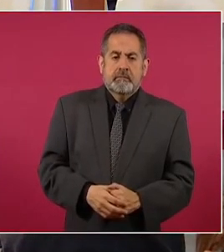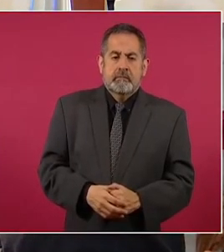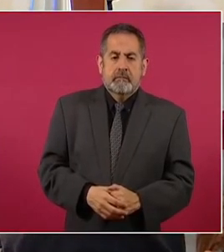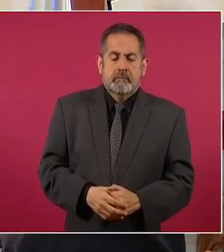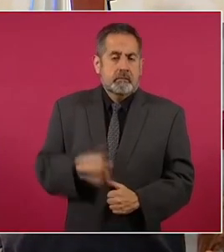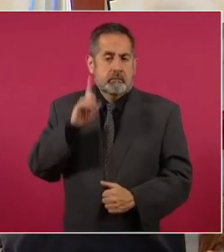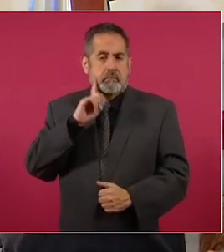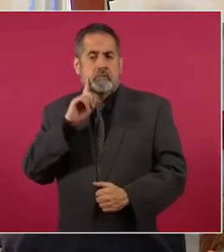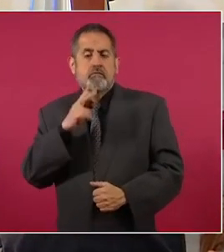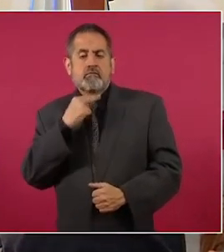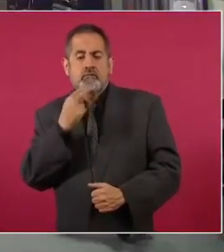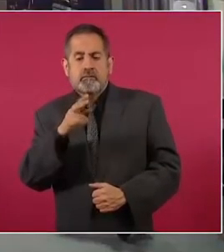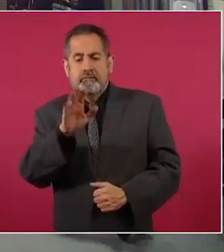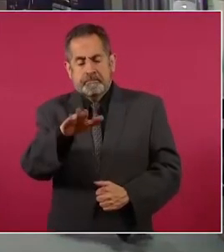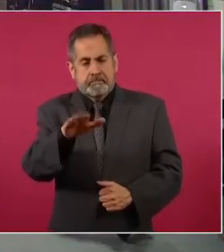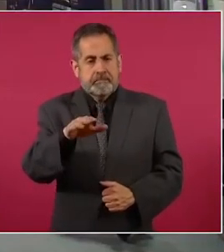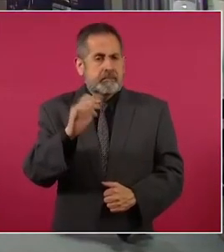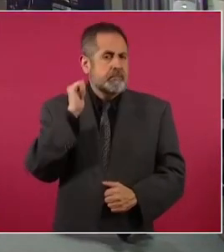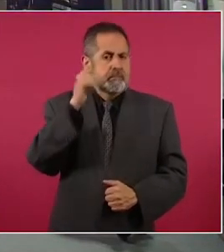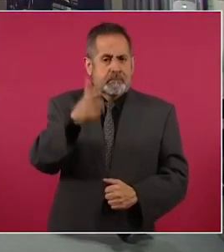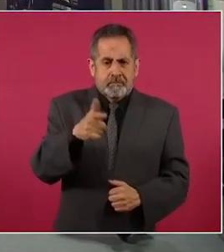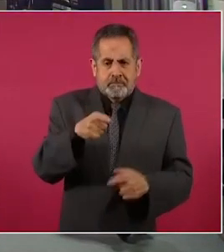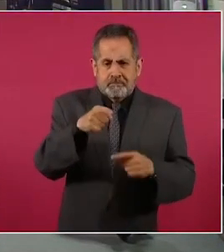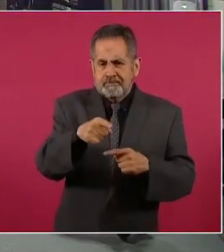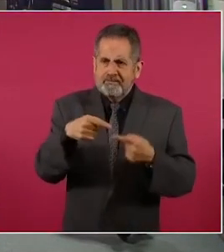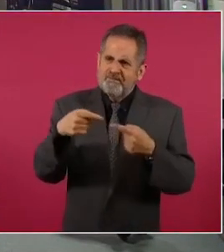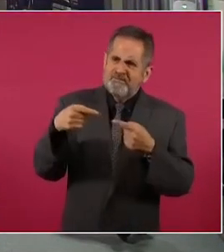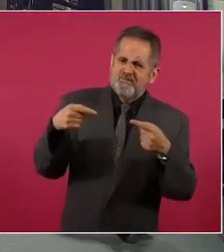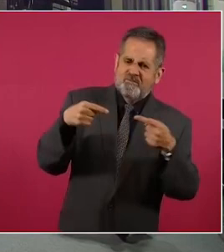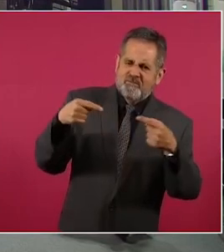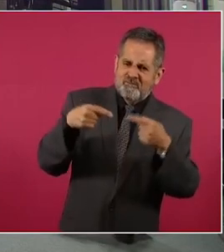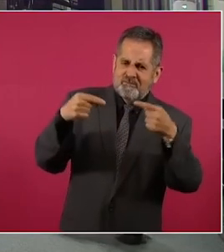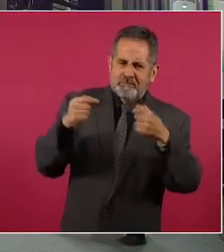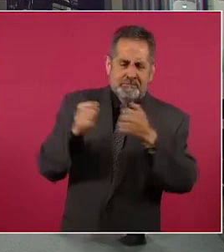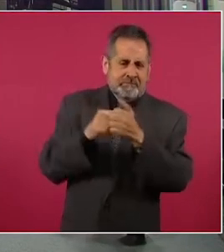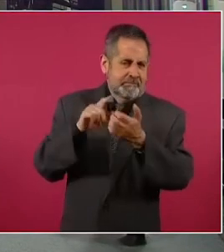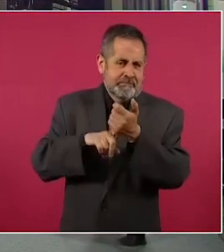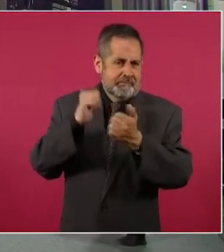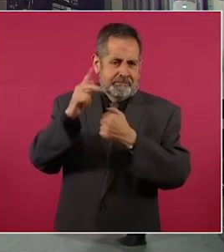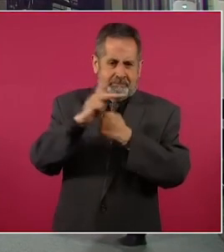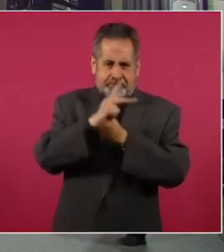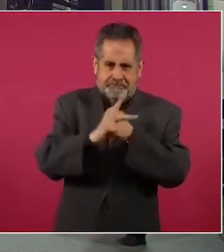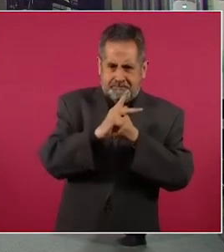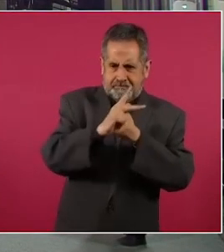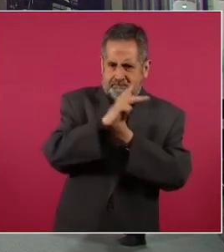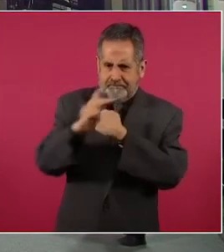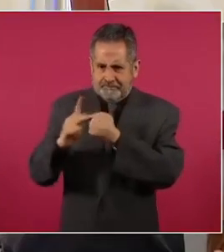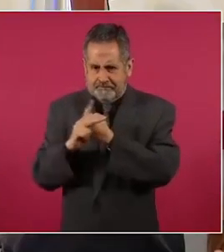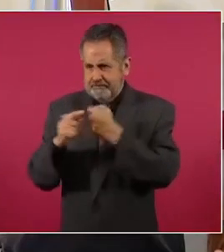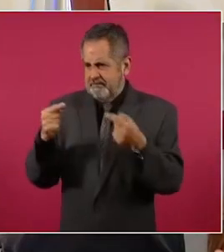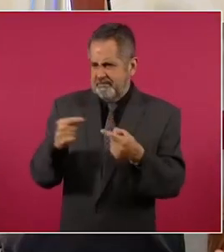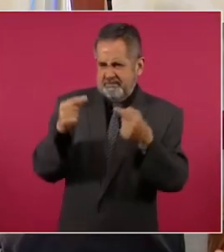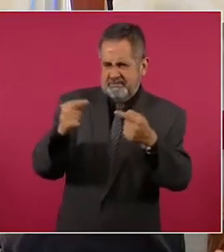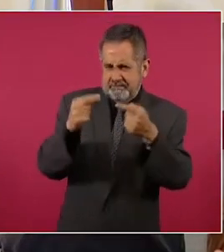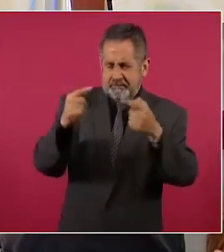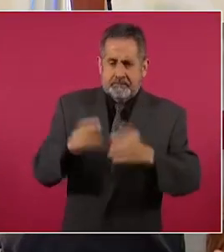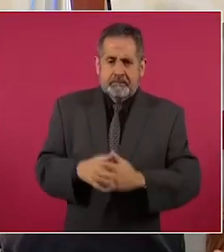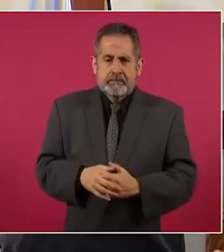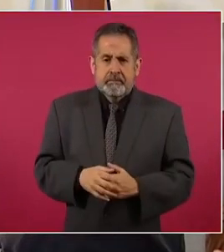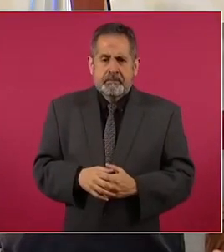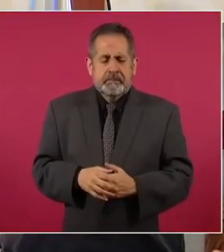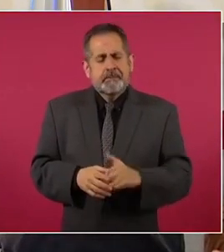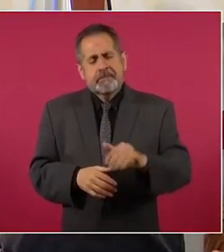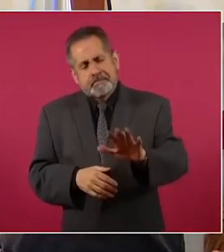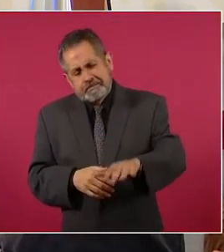¿En algún momento dado no ha provocado esto algunas asperezas diplomáticas? En algunos